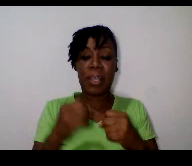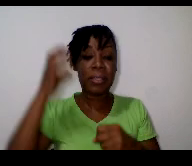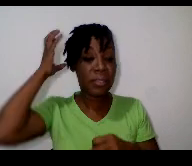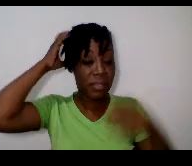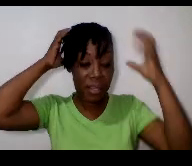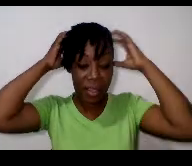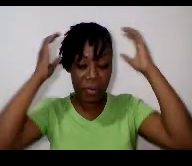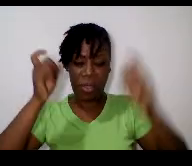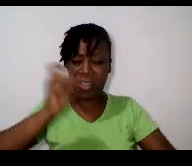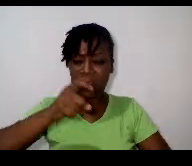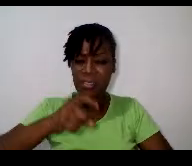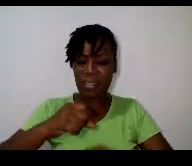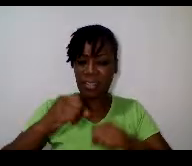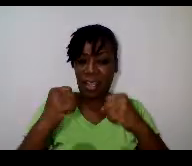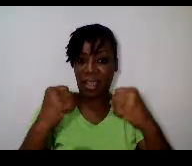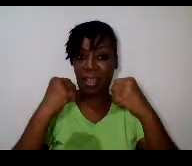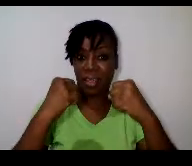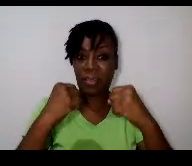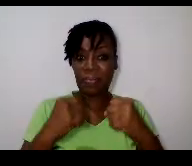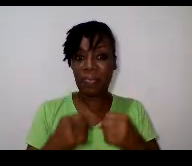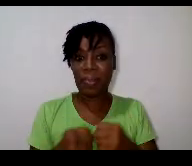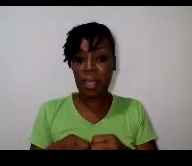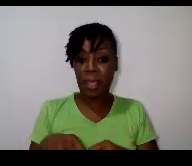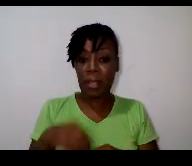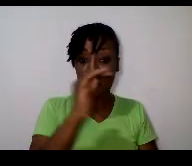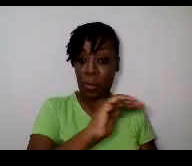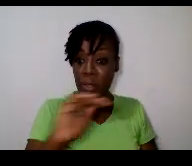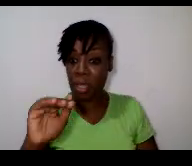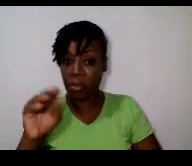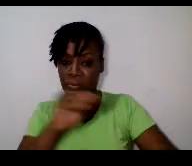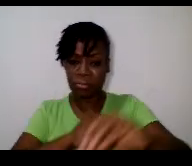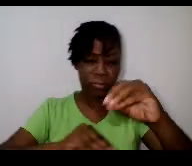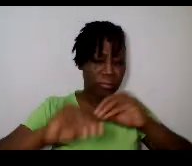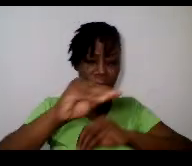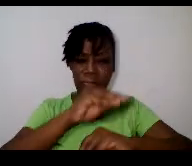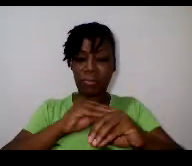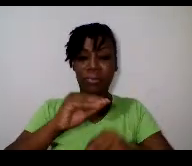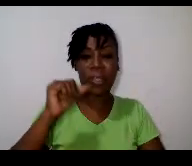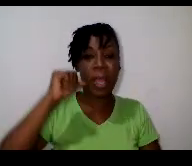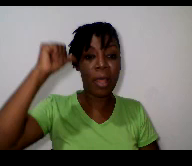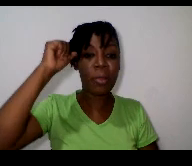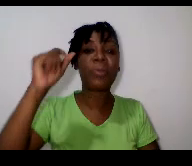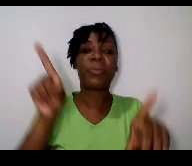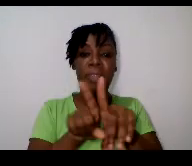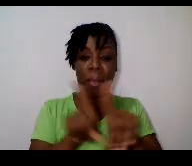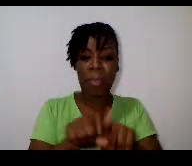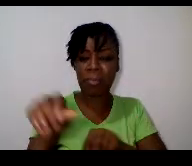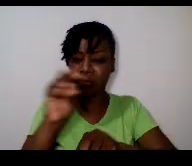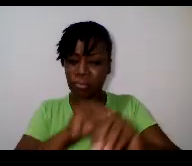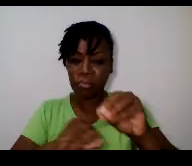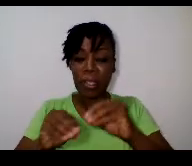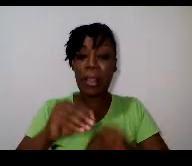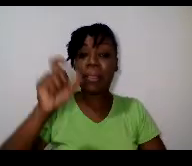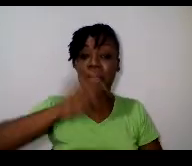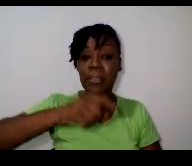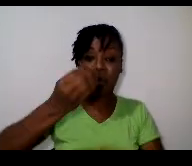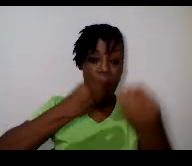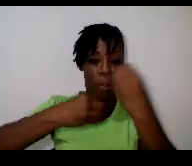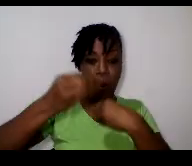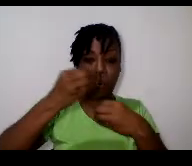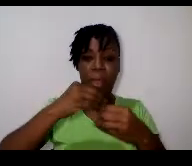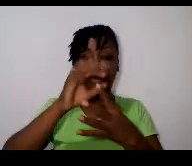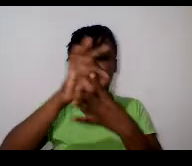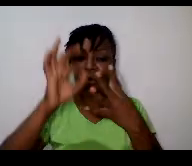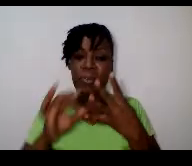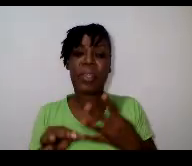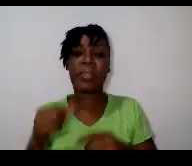niños se mueven mucho, pero los adultos también necesitan energía para que sus neuronas funcionen bien, para que su cerebro funcione bien.